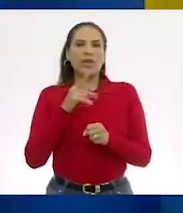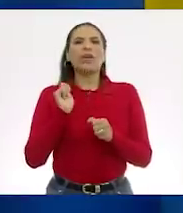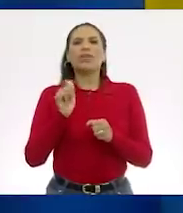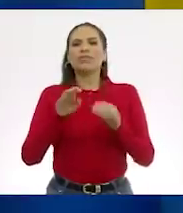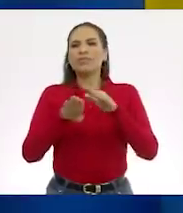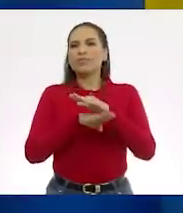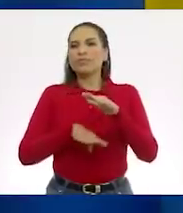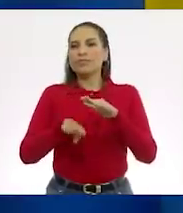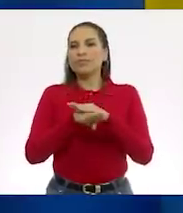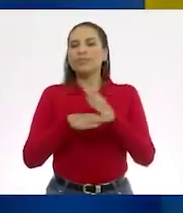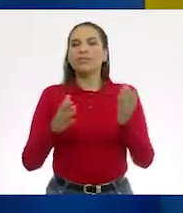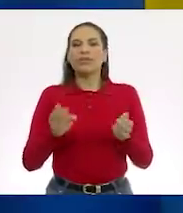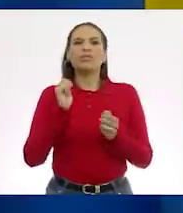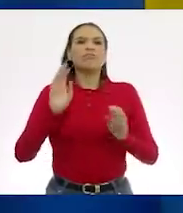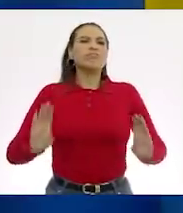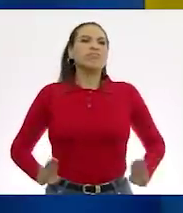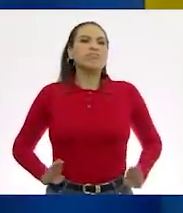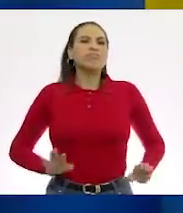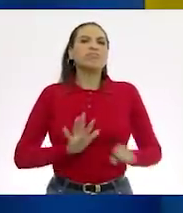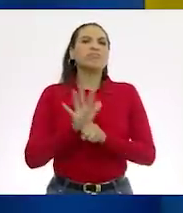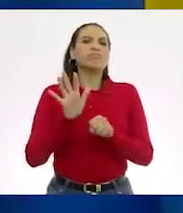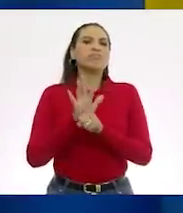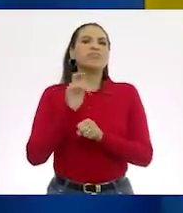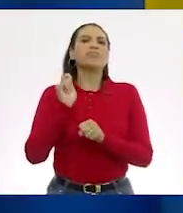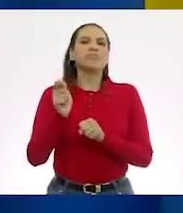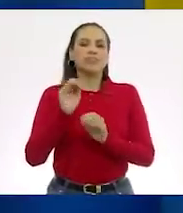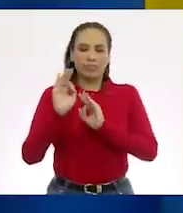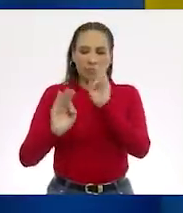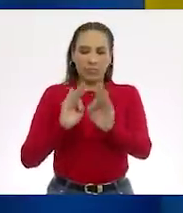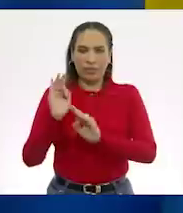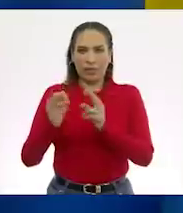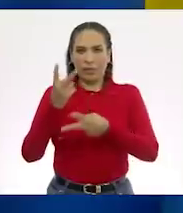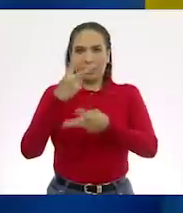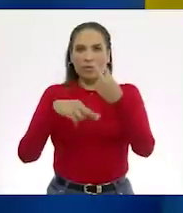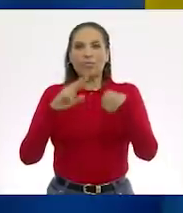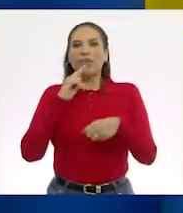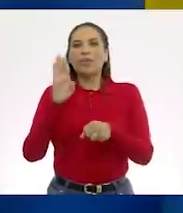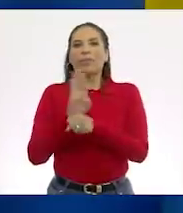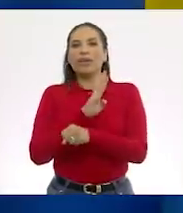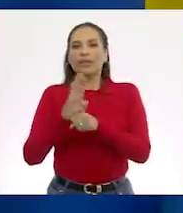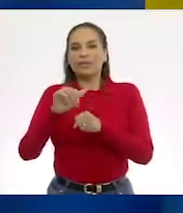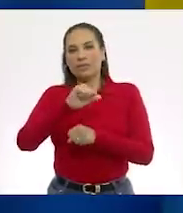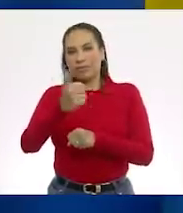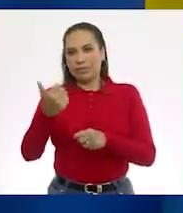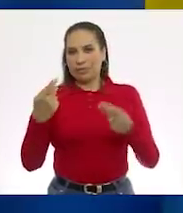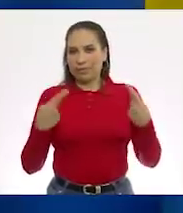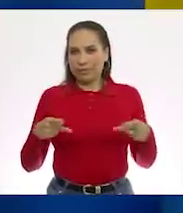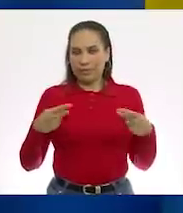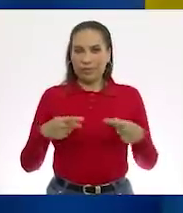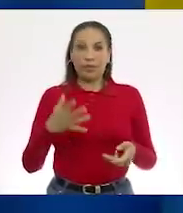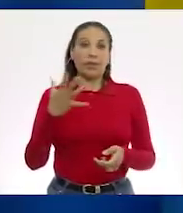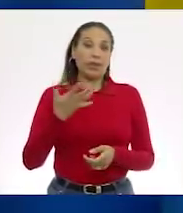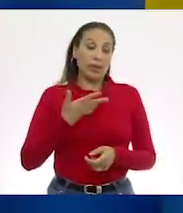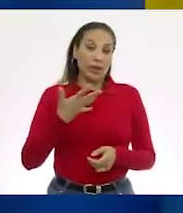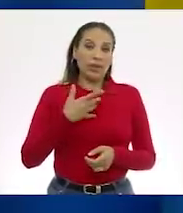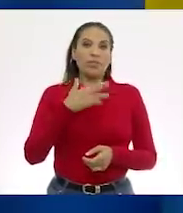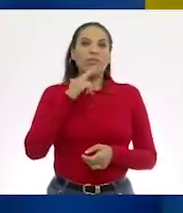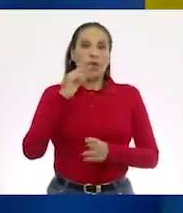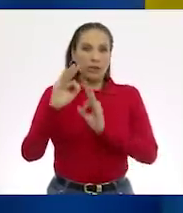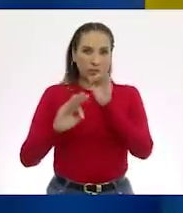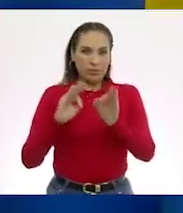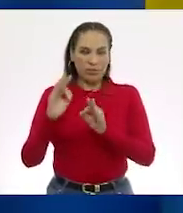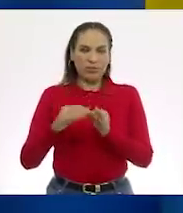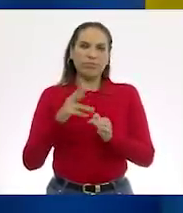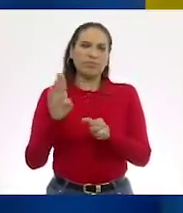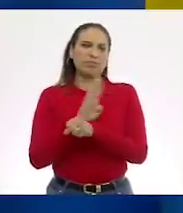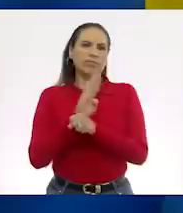Básicamente, dependiendo del tipo de trato, será como se desarrolla el bienestar de los demás. Si existe un buen trato,